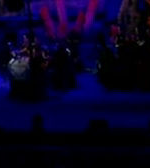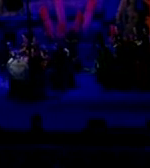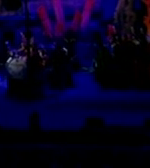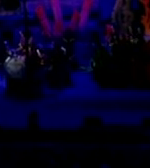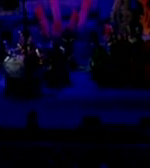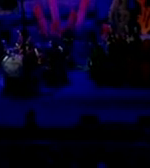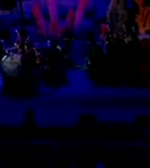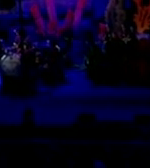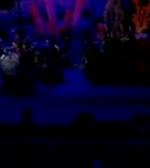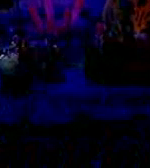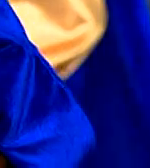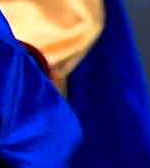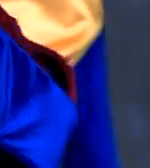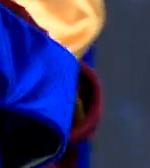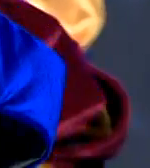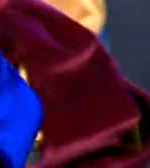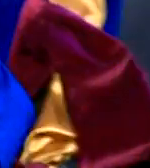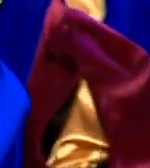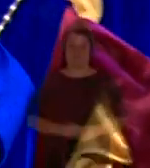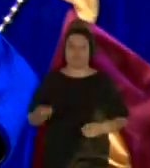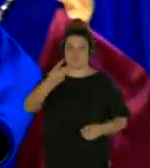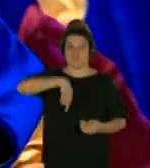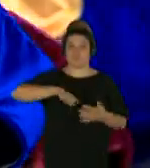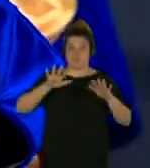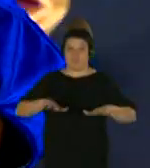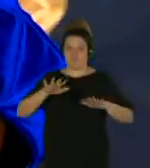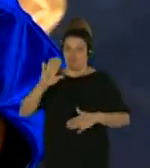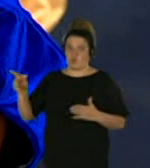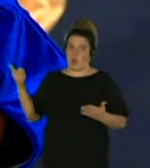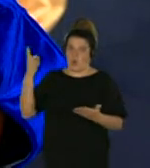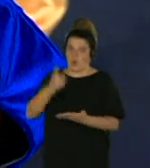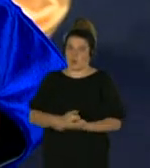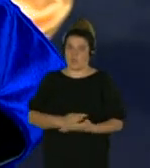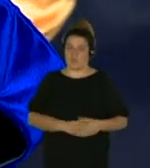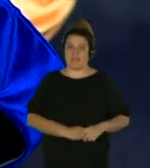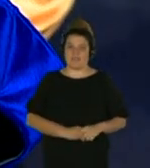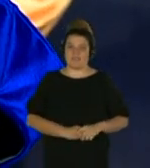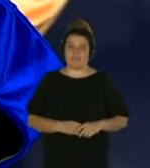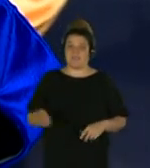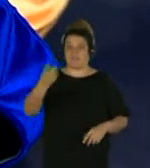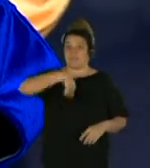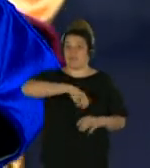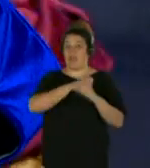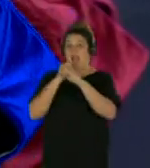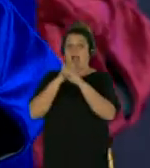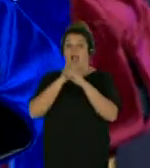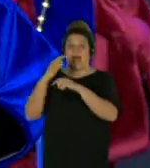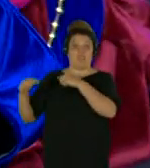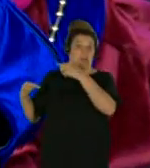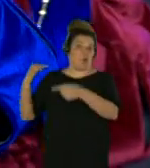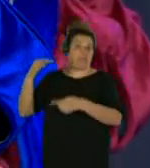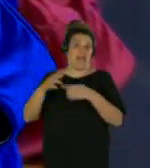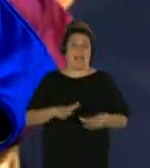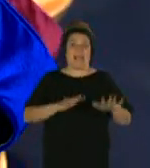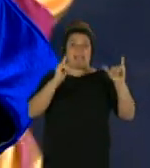Buenas noches, aquí con todos ustedes otro año más, la Filarmónica Ni Fu Ni Fa abriendo este